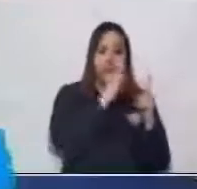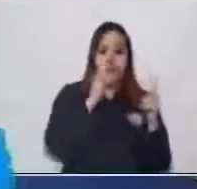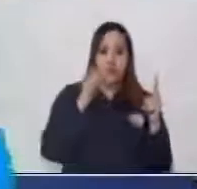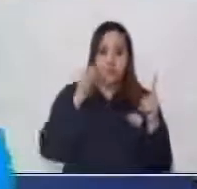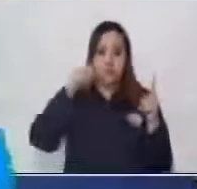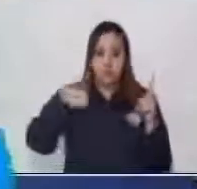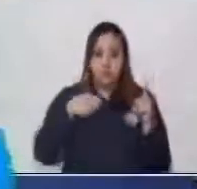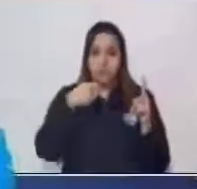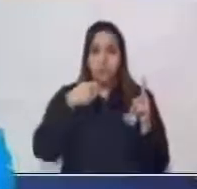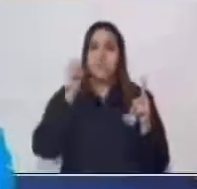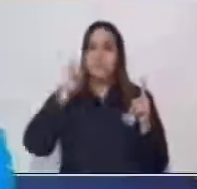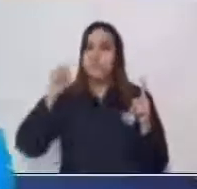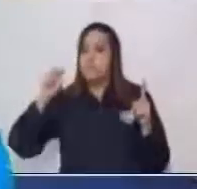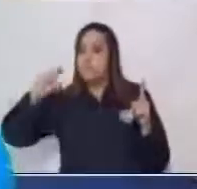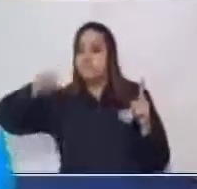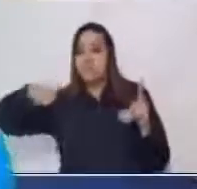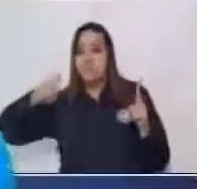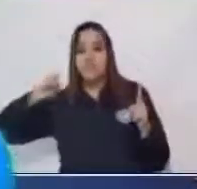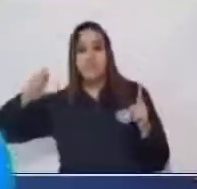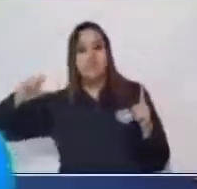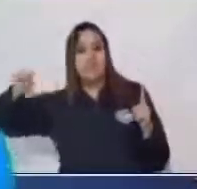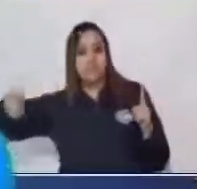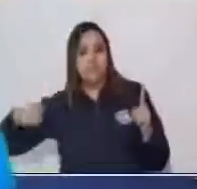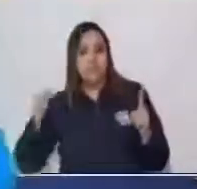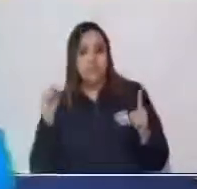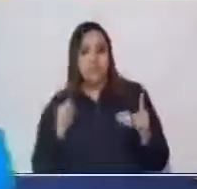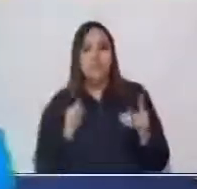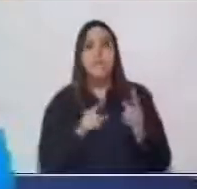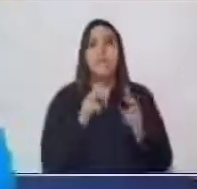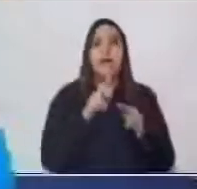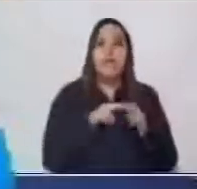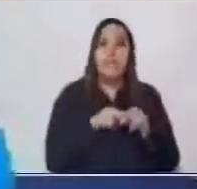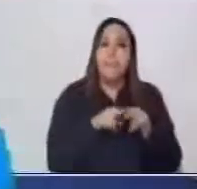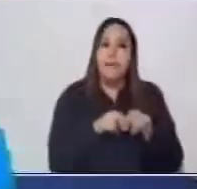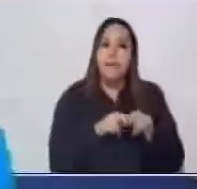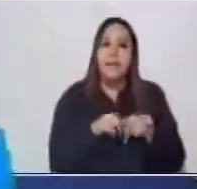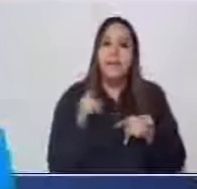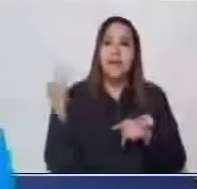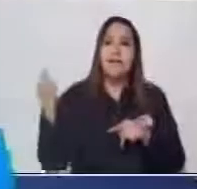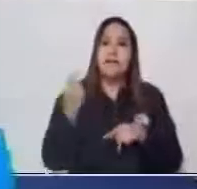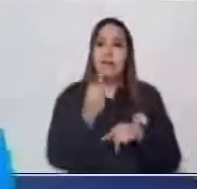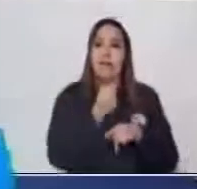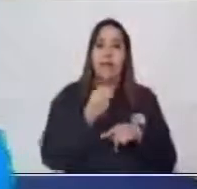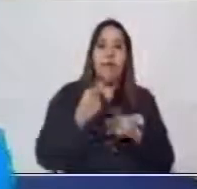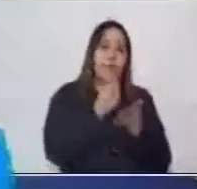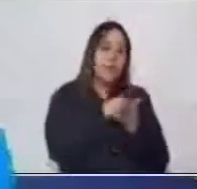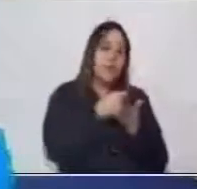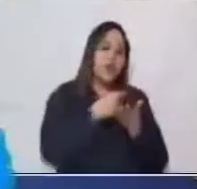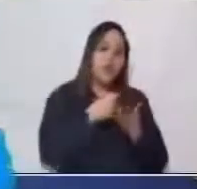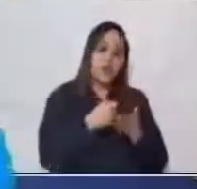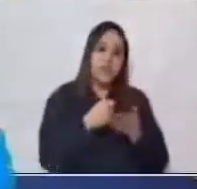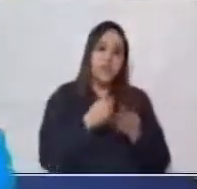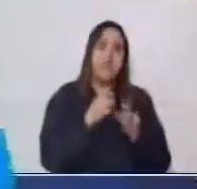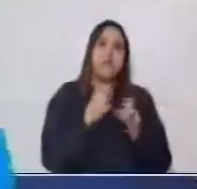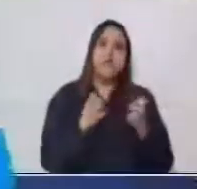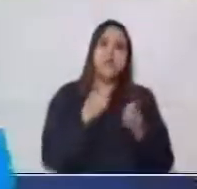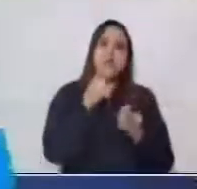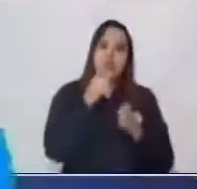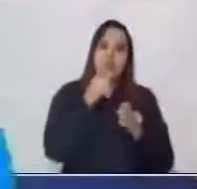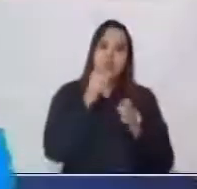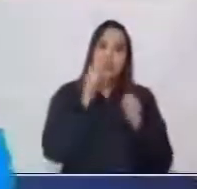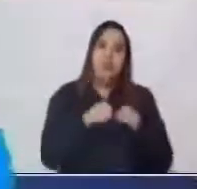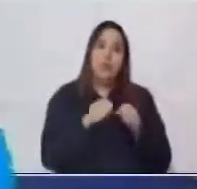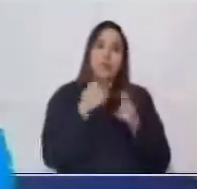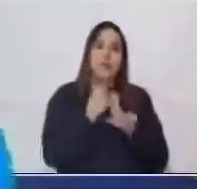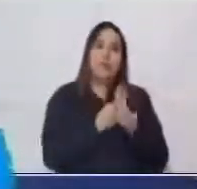formamos, van a depender mucho del estilo del escritor. Y tú lo puedes utilizar de manera creativa, de